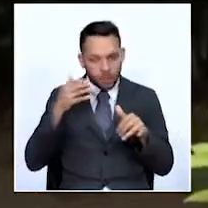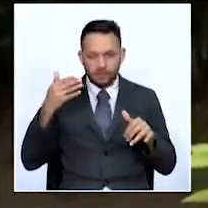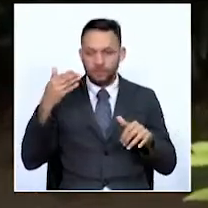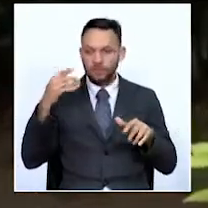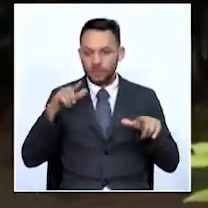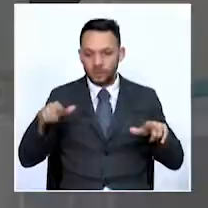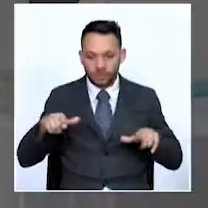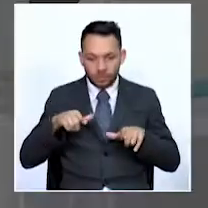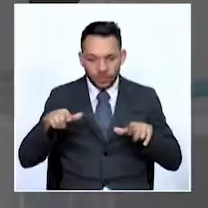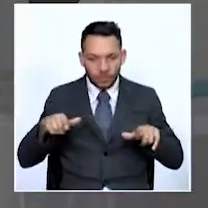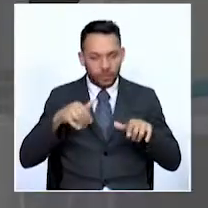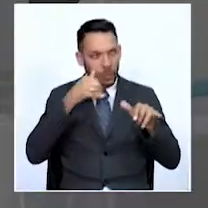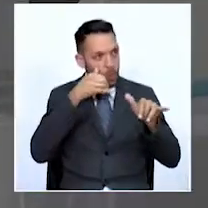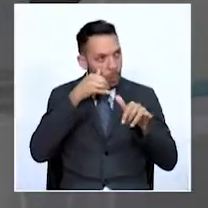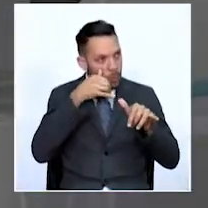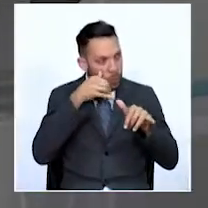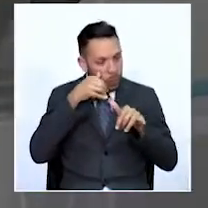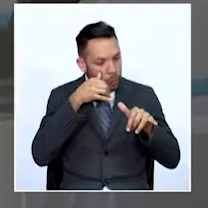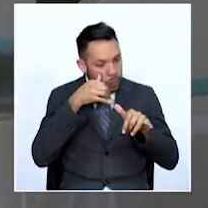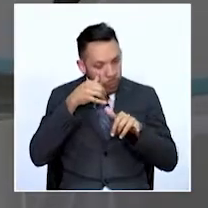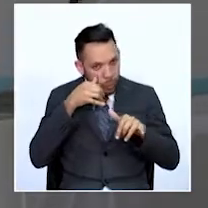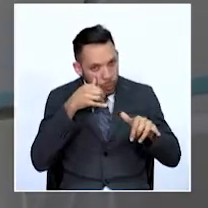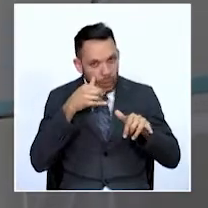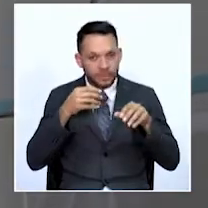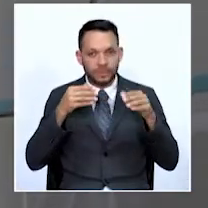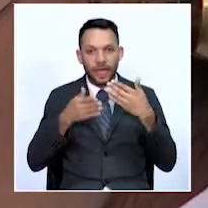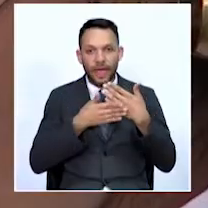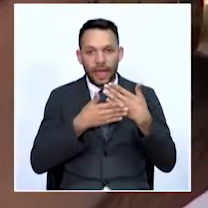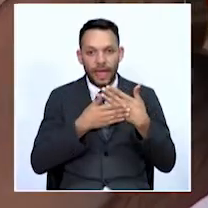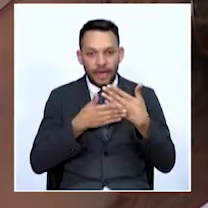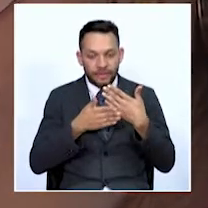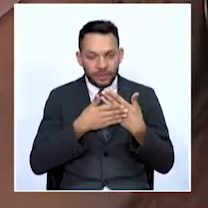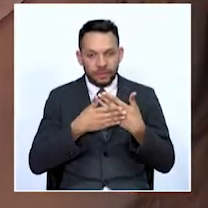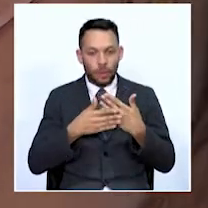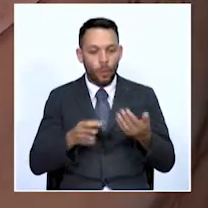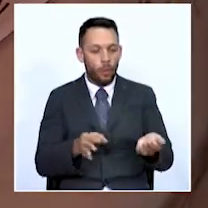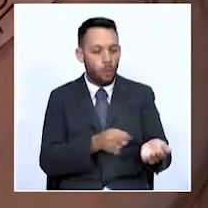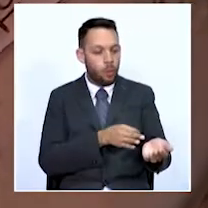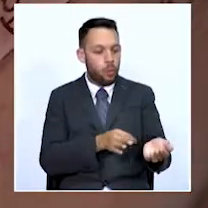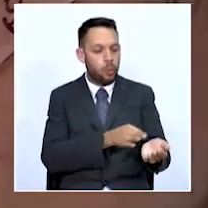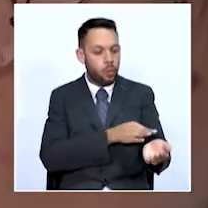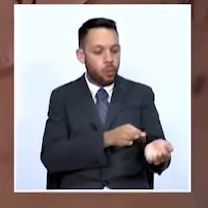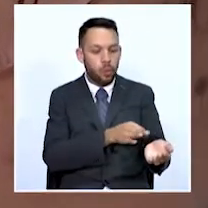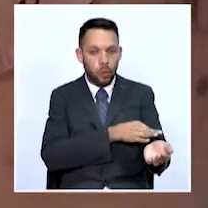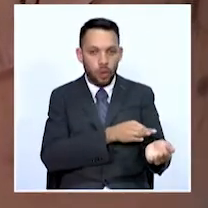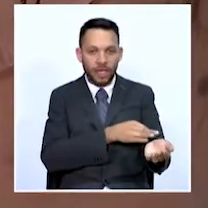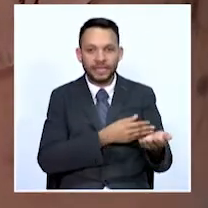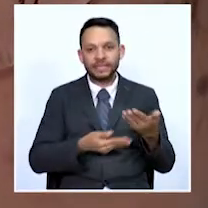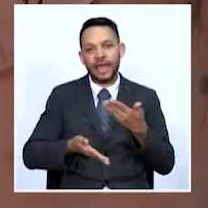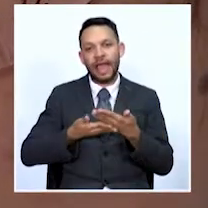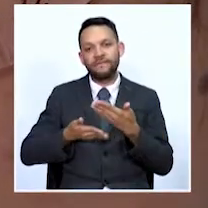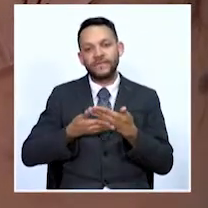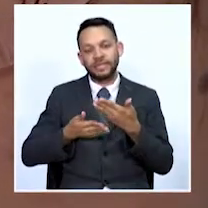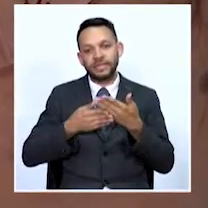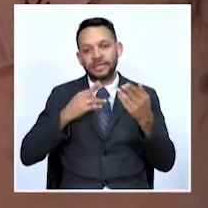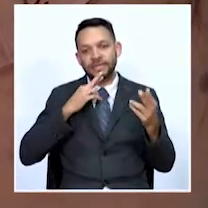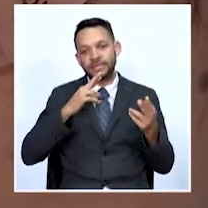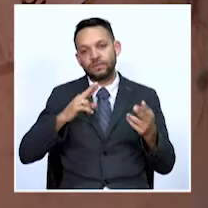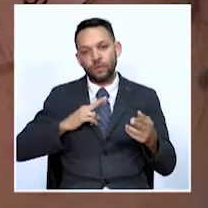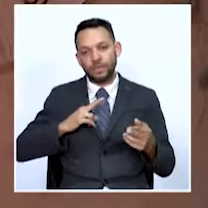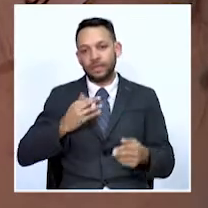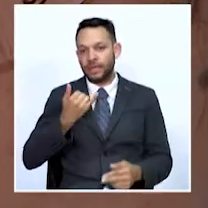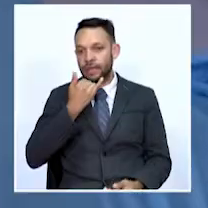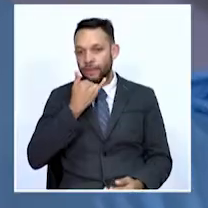de laboratorio, como uno que se llama velocidad de sedimentación globular, nos va contando qué está pasando allá